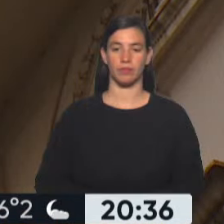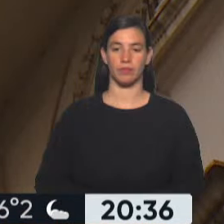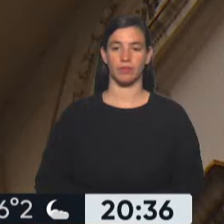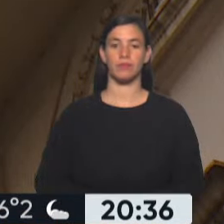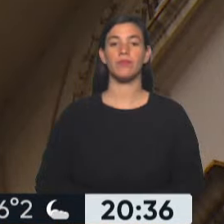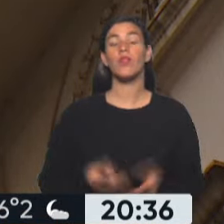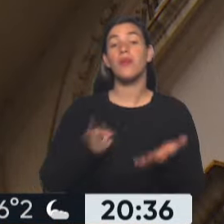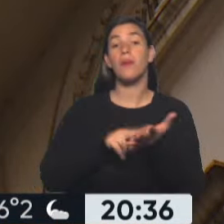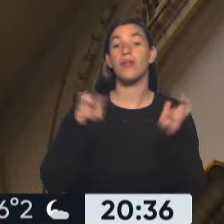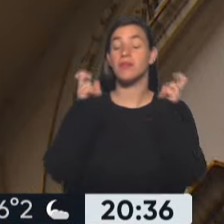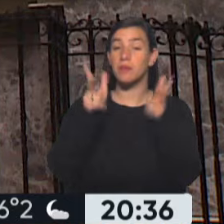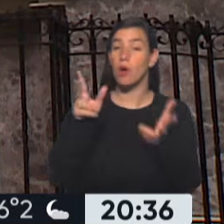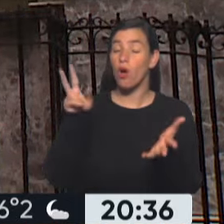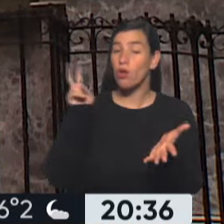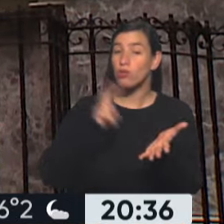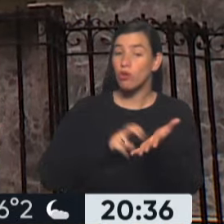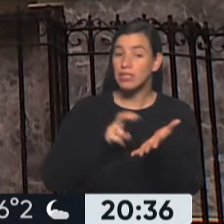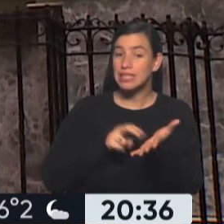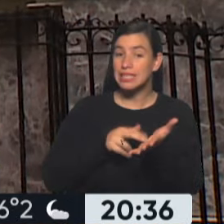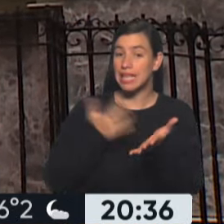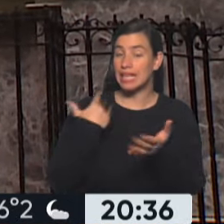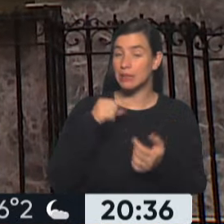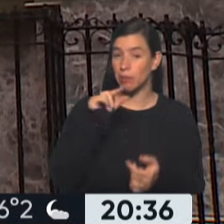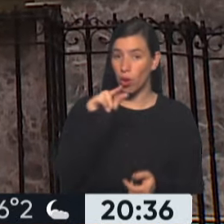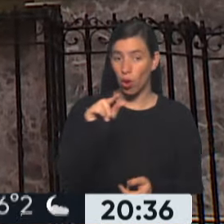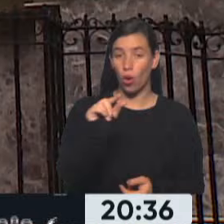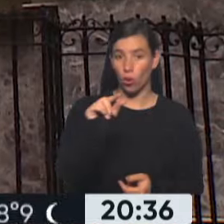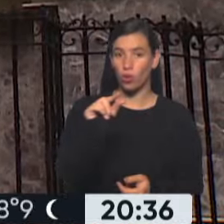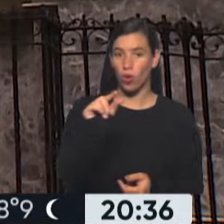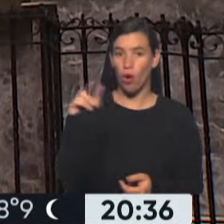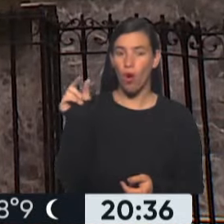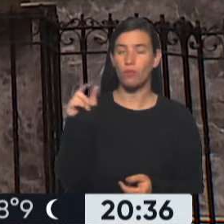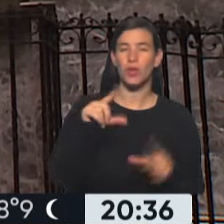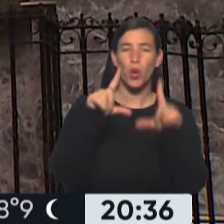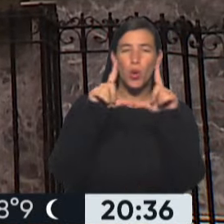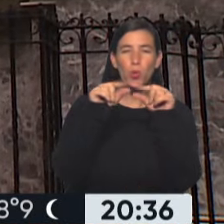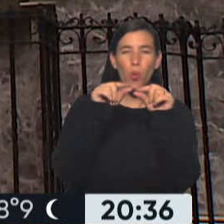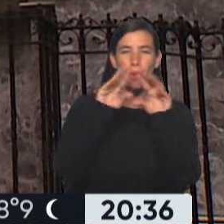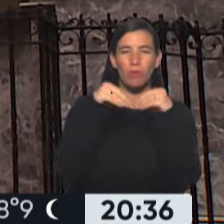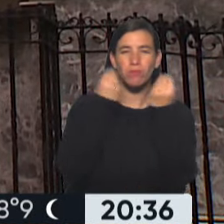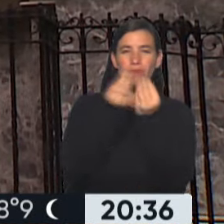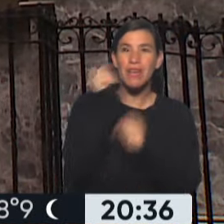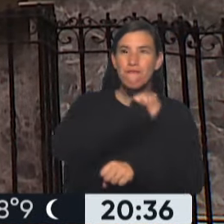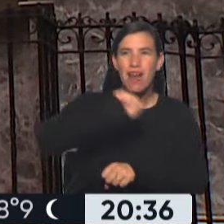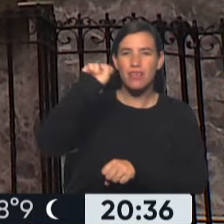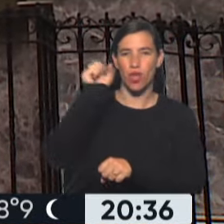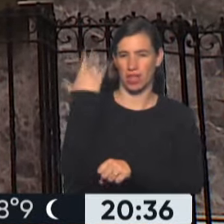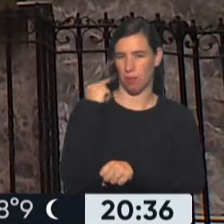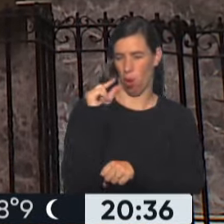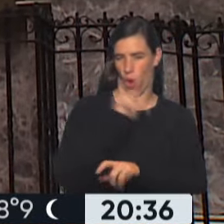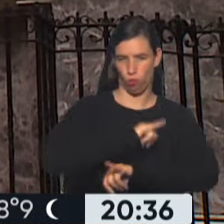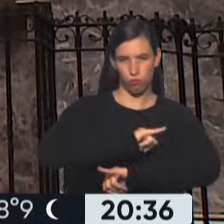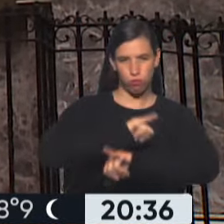Y reiteramos, es una noticia de último momento. Tras el dato de inflación que se conoció hace pocas horas, el Banco